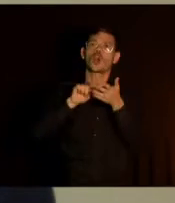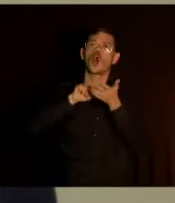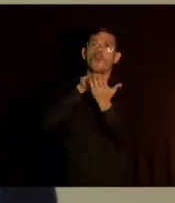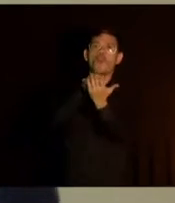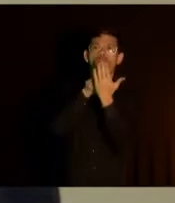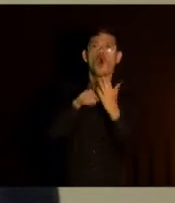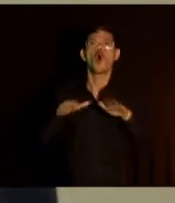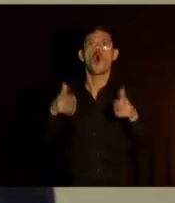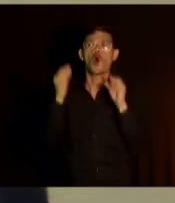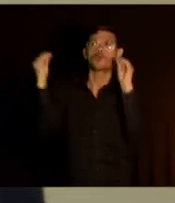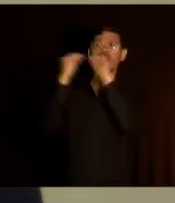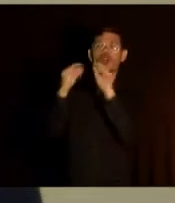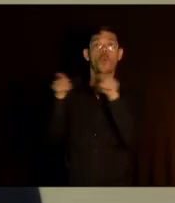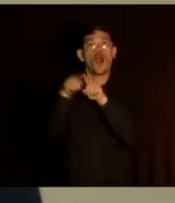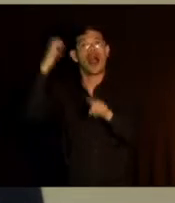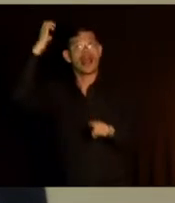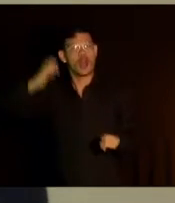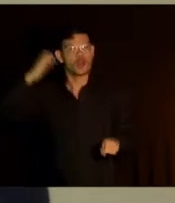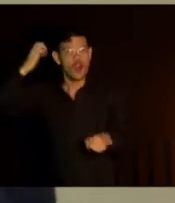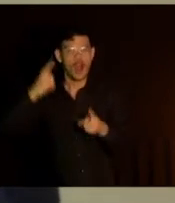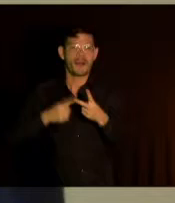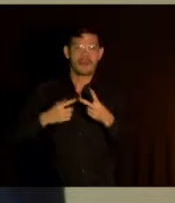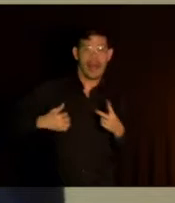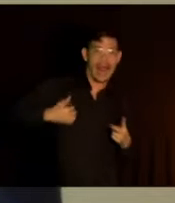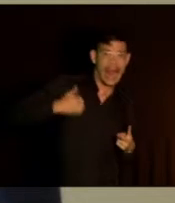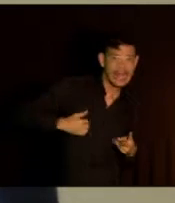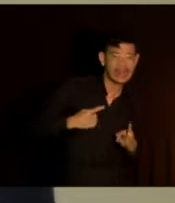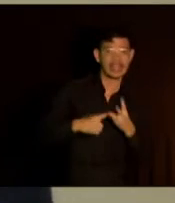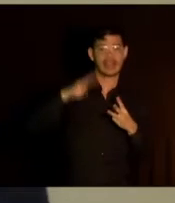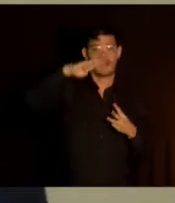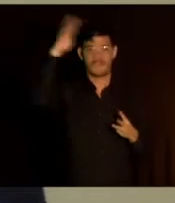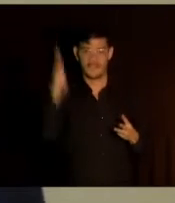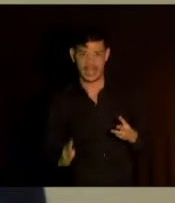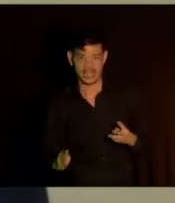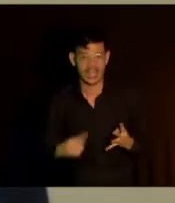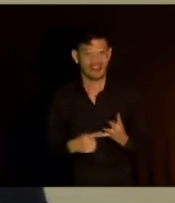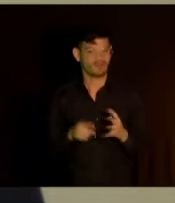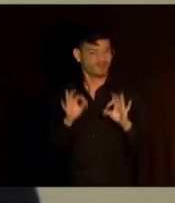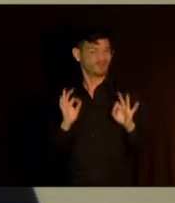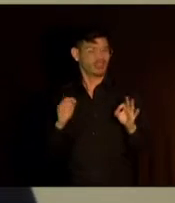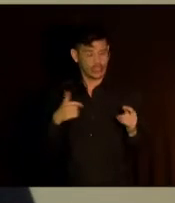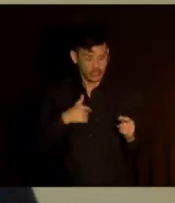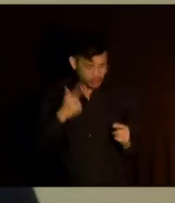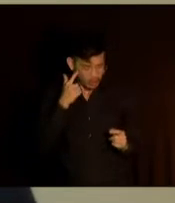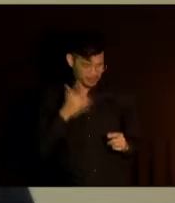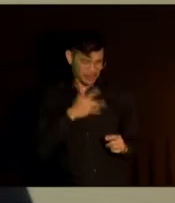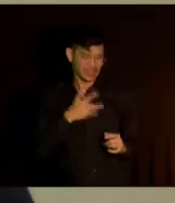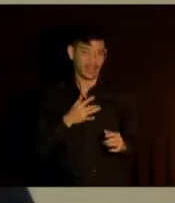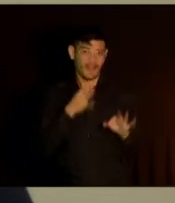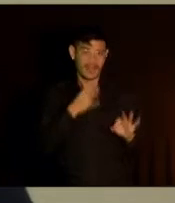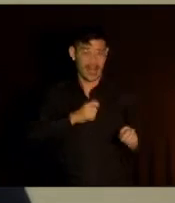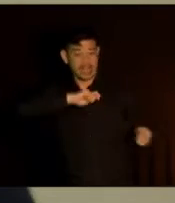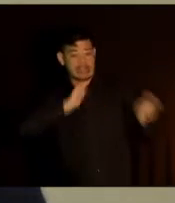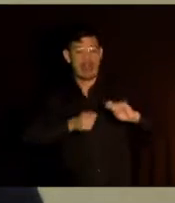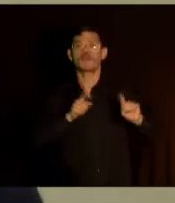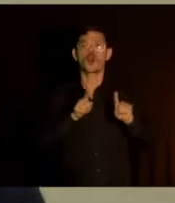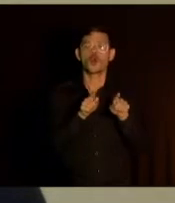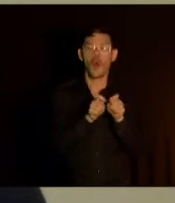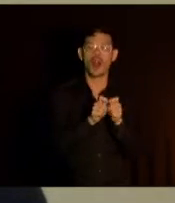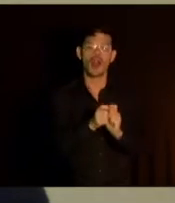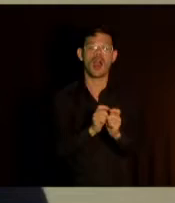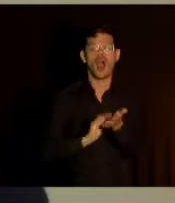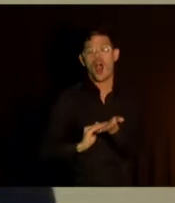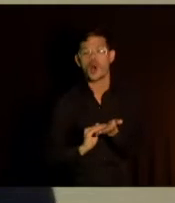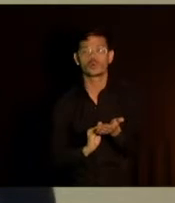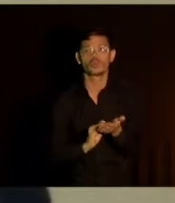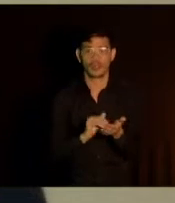sucediendo en Argentina y en Brasil. Me parece que es una actualización, y que de alguna manera nos deja bien parados ante